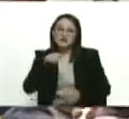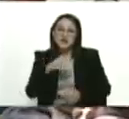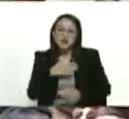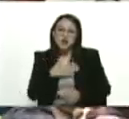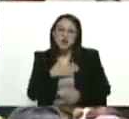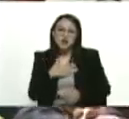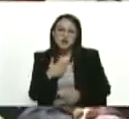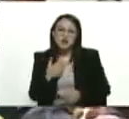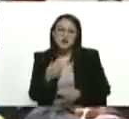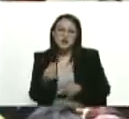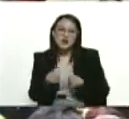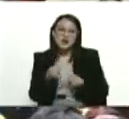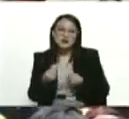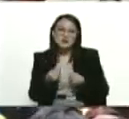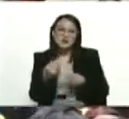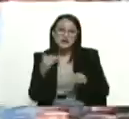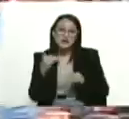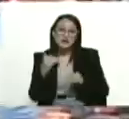en Guárico,